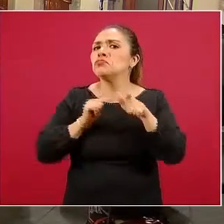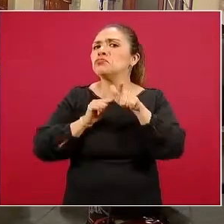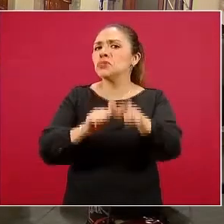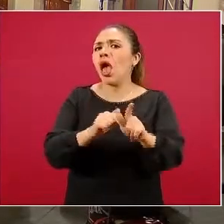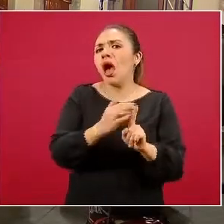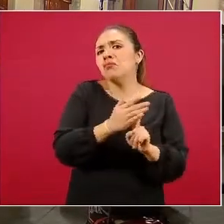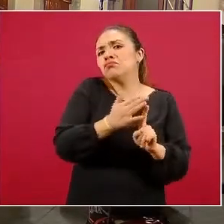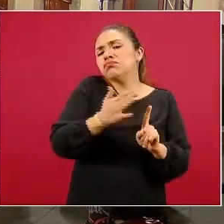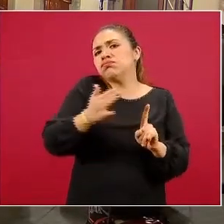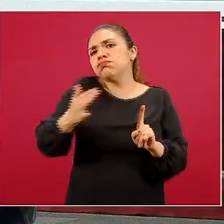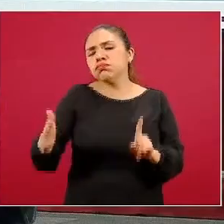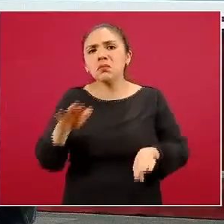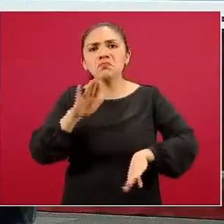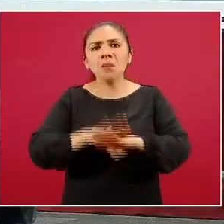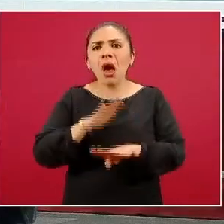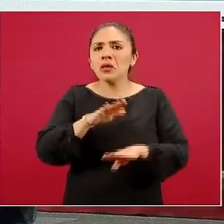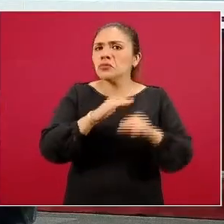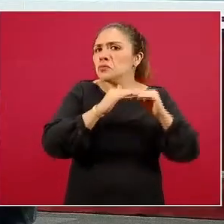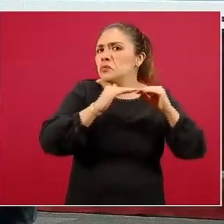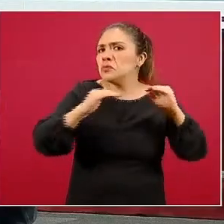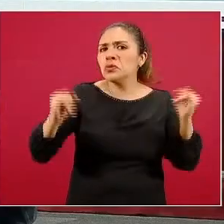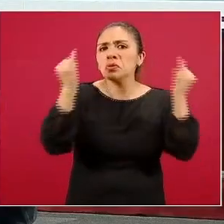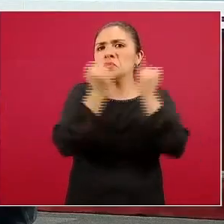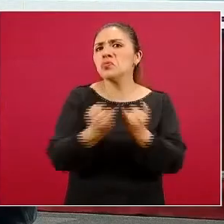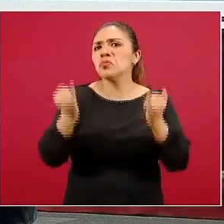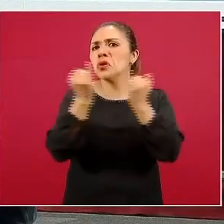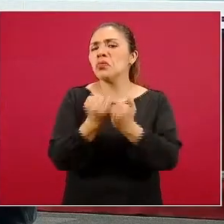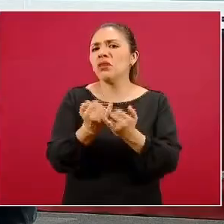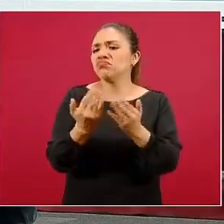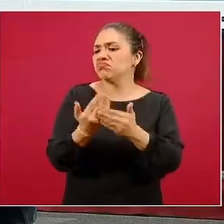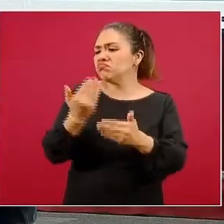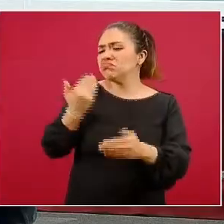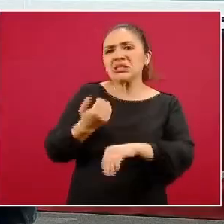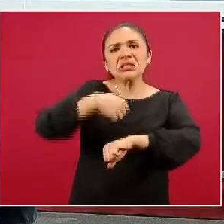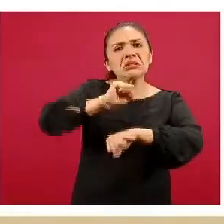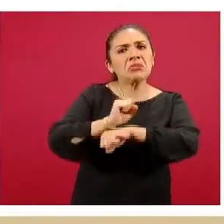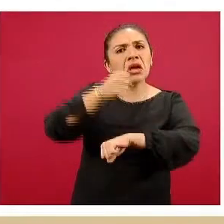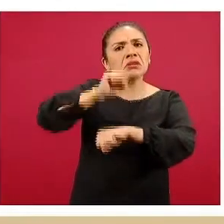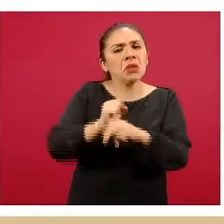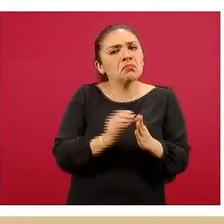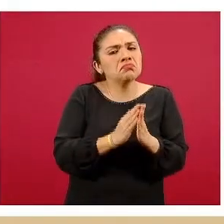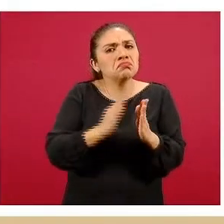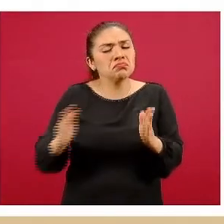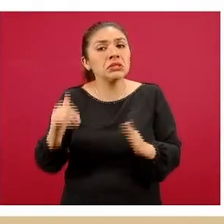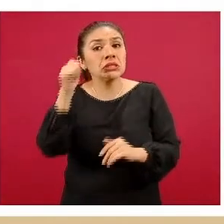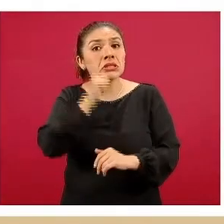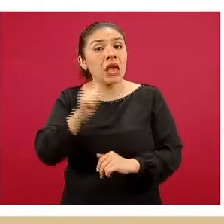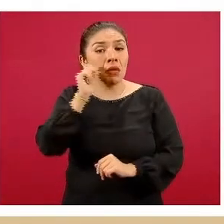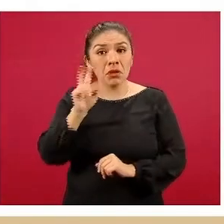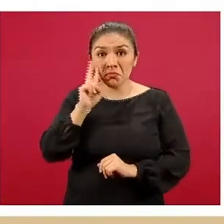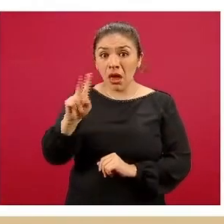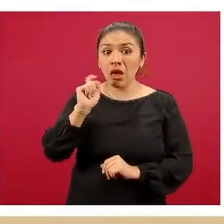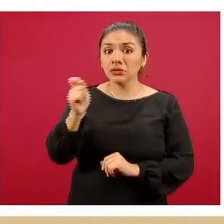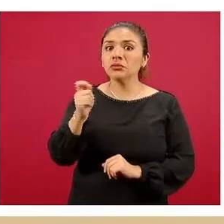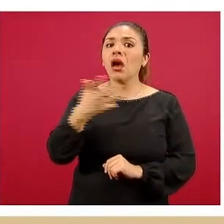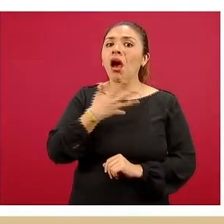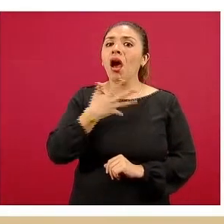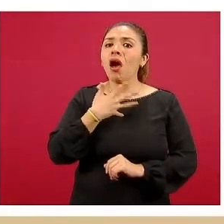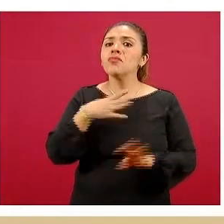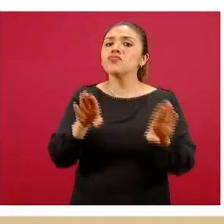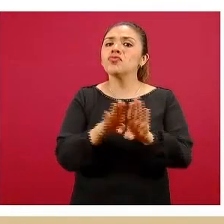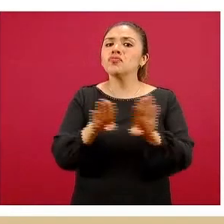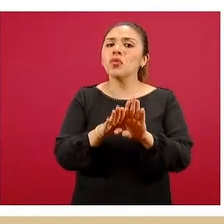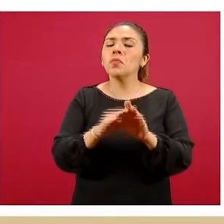se ha mantenido prácticamente estable en las últimas semanas, siempre con una tendencia inclusive a